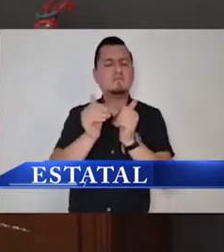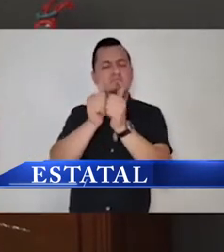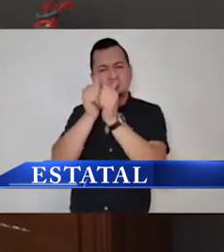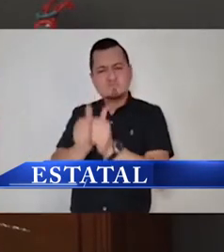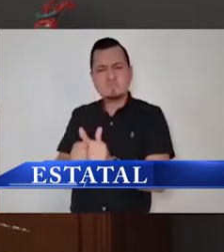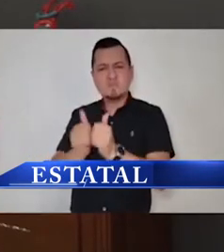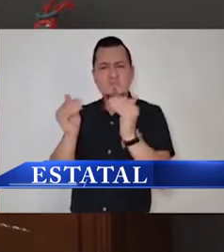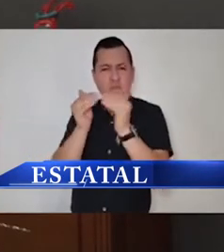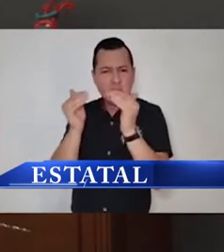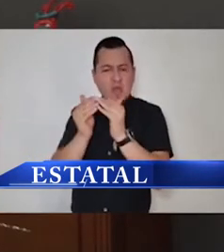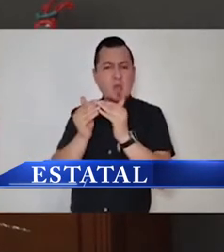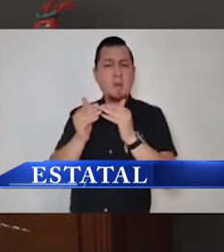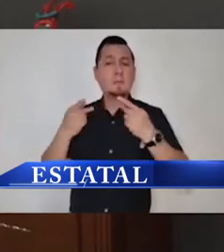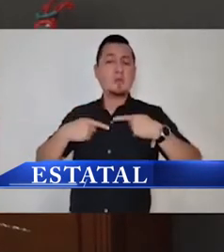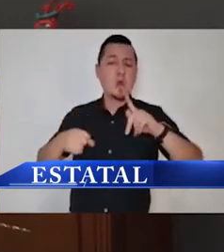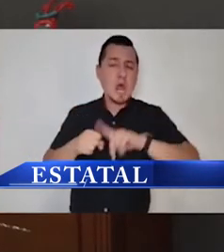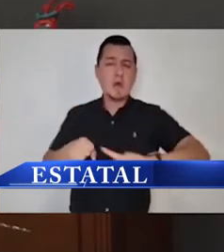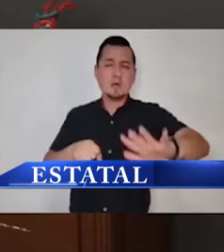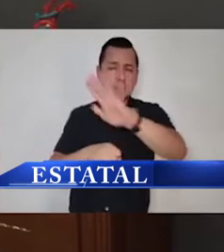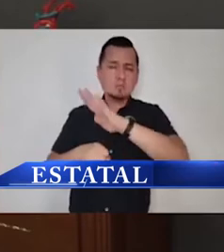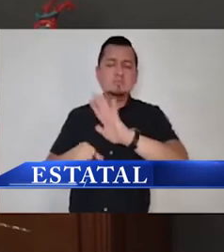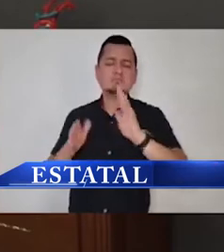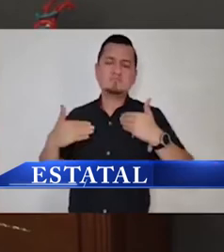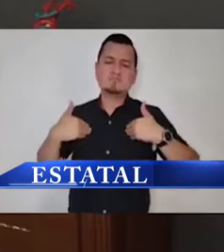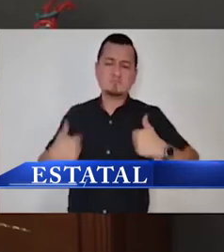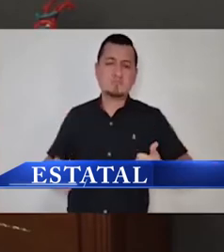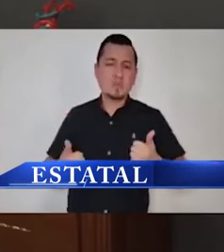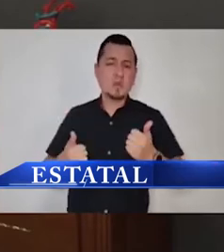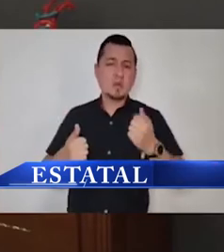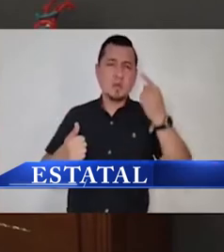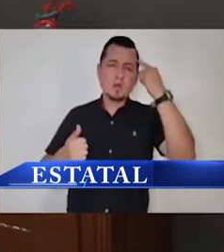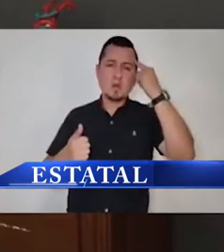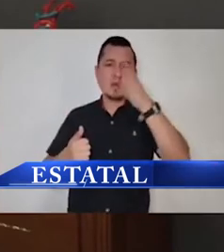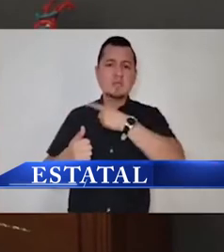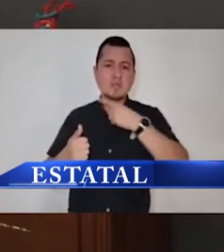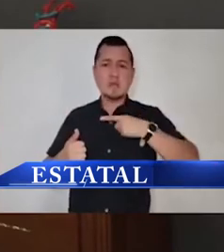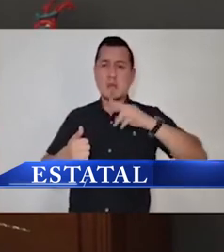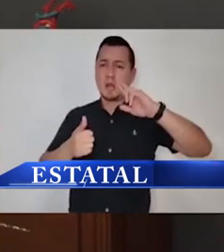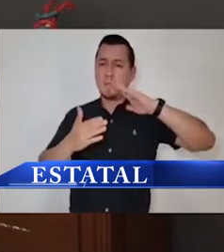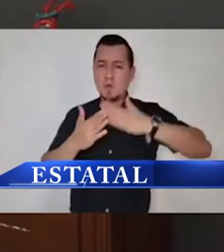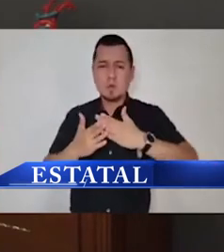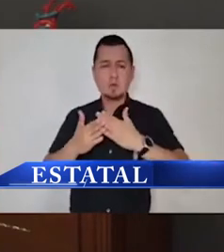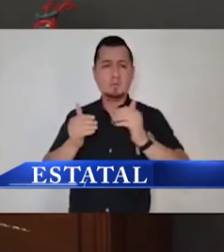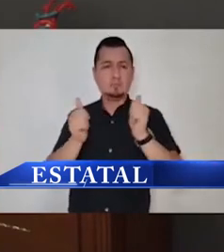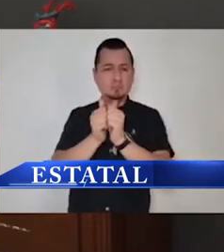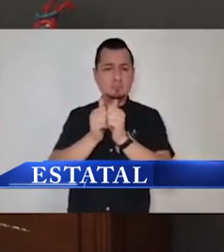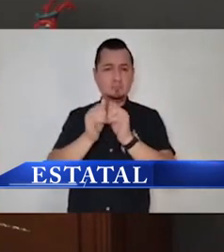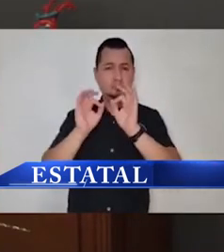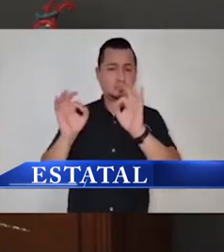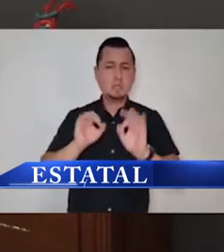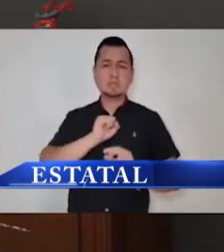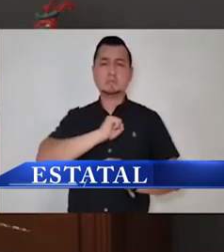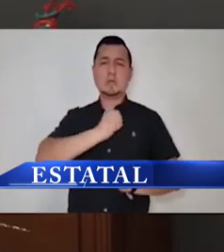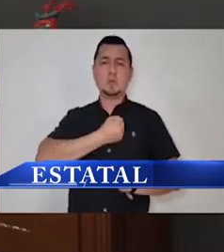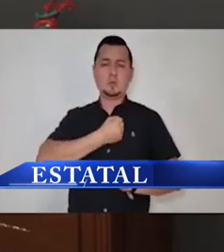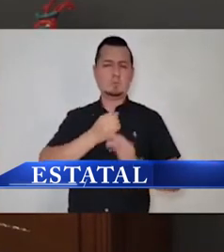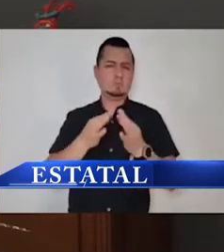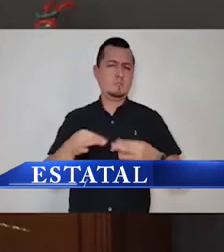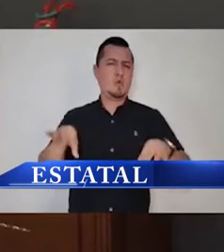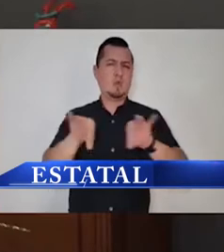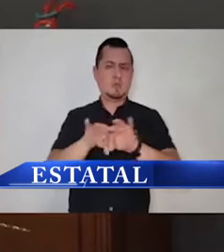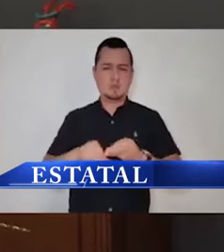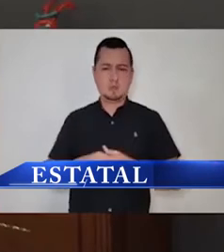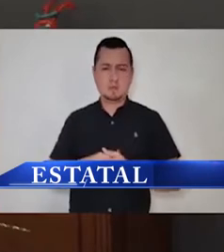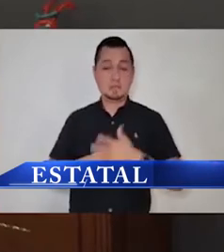contagios. Aislarse es un compromiso personal y social por el bien de todos en una importante